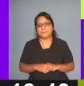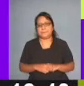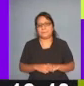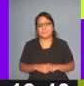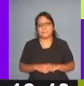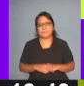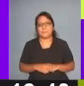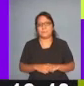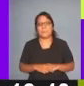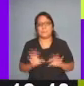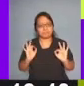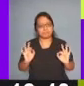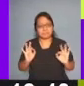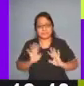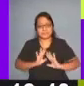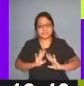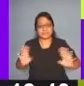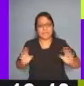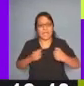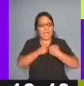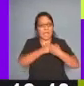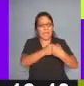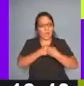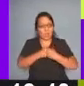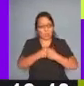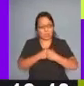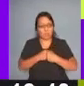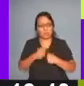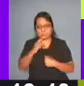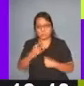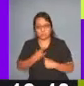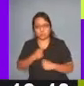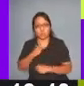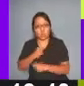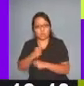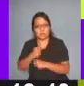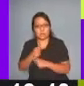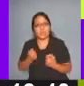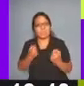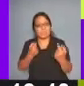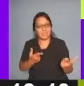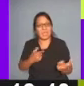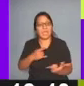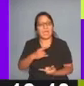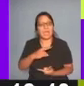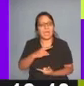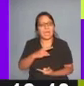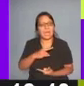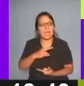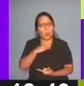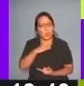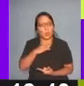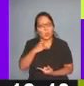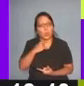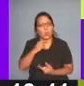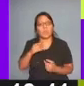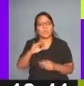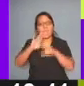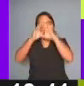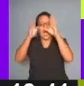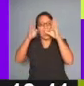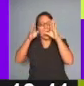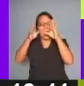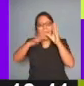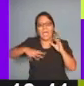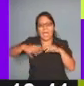Ya he hecho un convenio, estoy trabajándolo, para proveer internet a todos los ámbitos judiciales. Dentro de